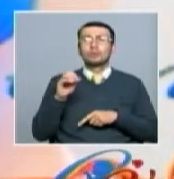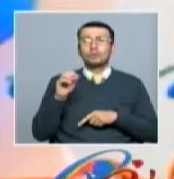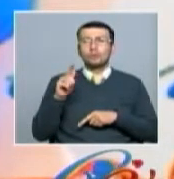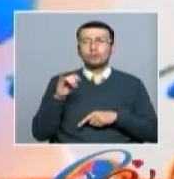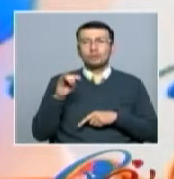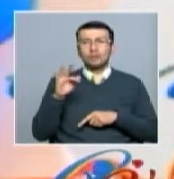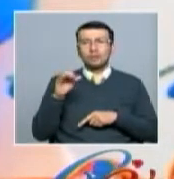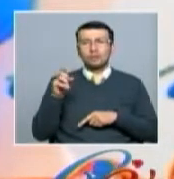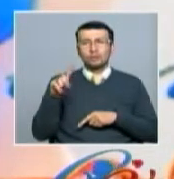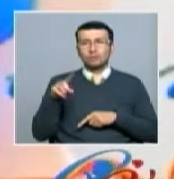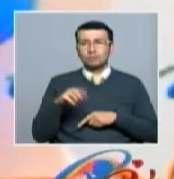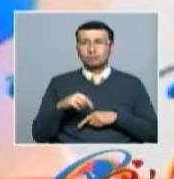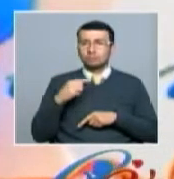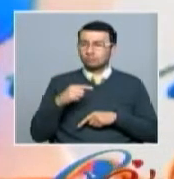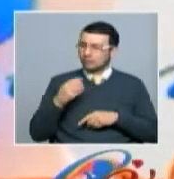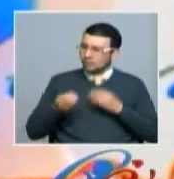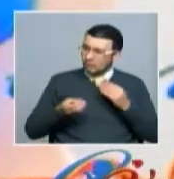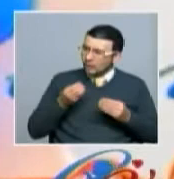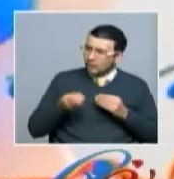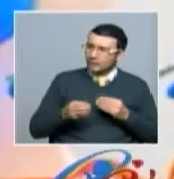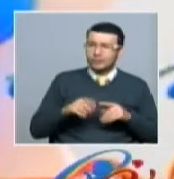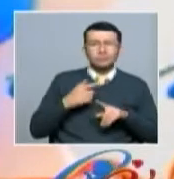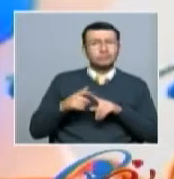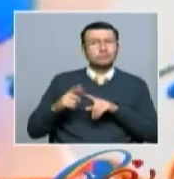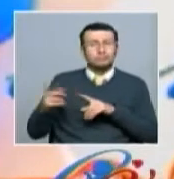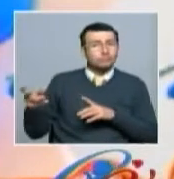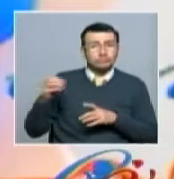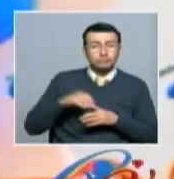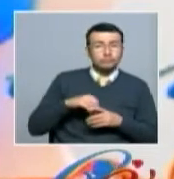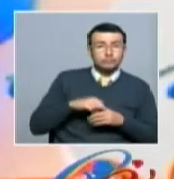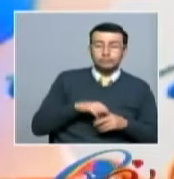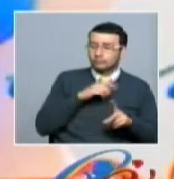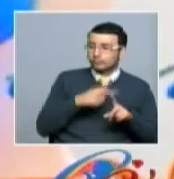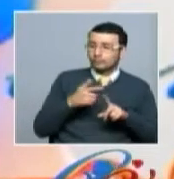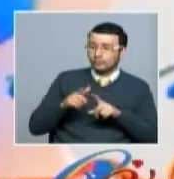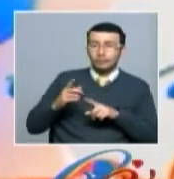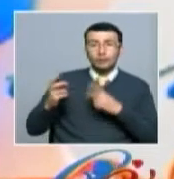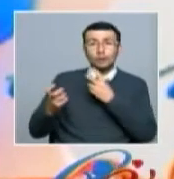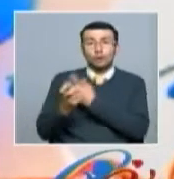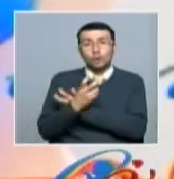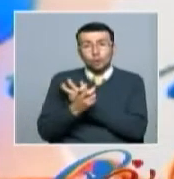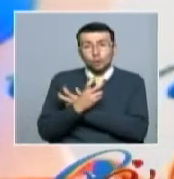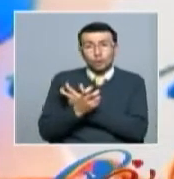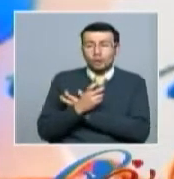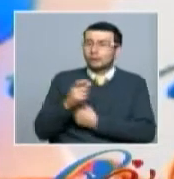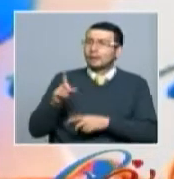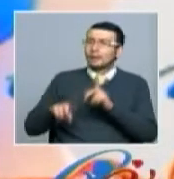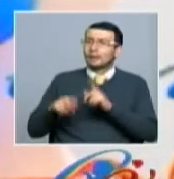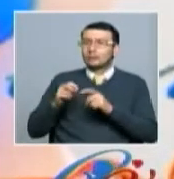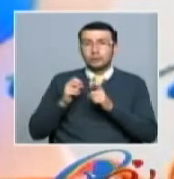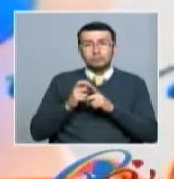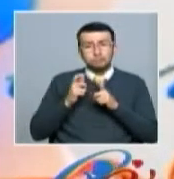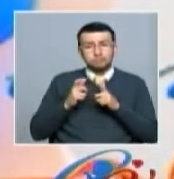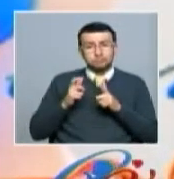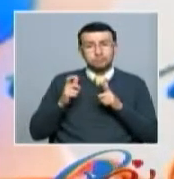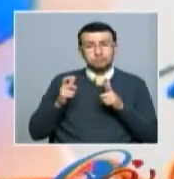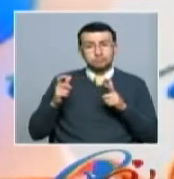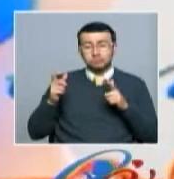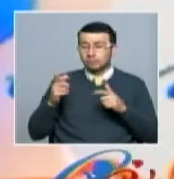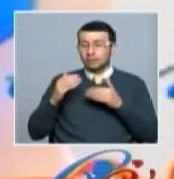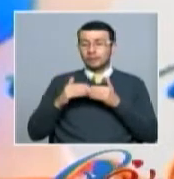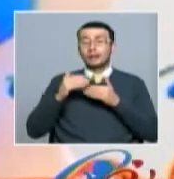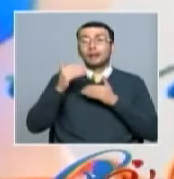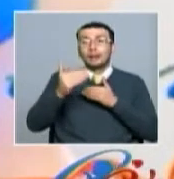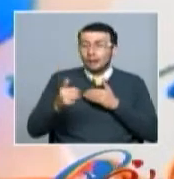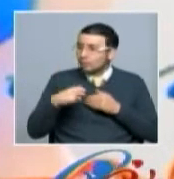osteofitos que son excrescencias o partes del hueso que se crecen y se dirigen así, no hacia adelante, que no